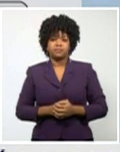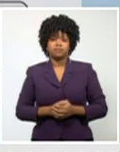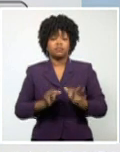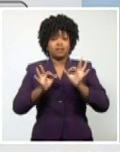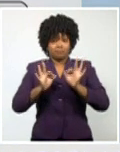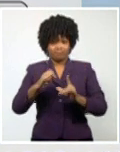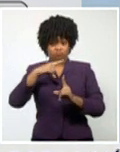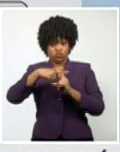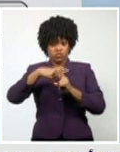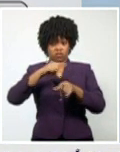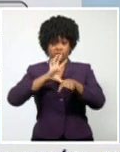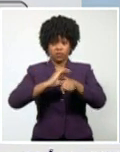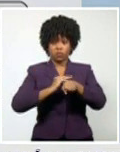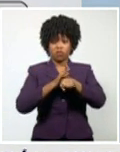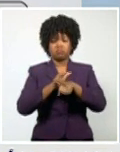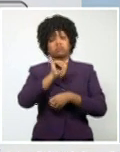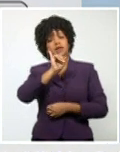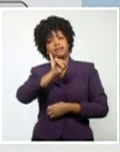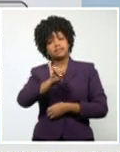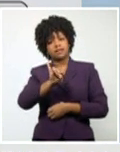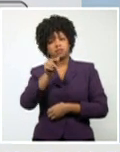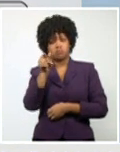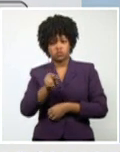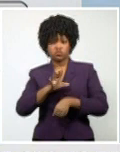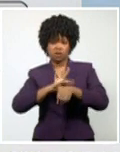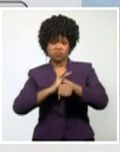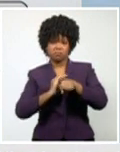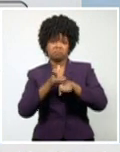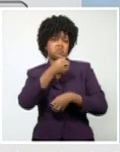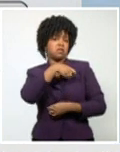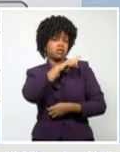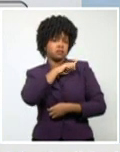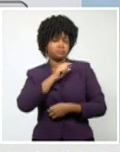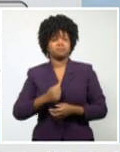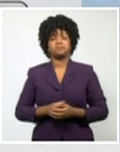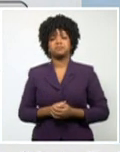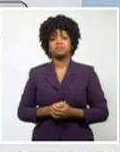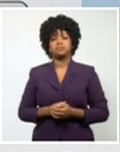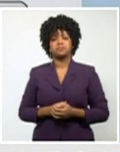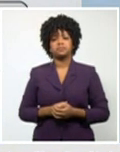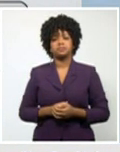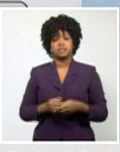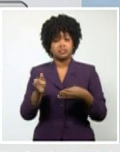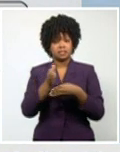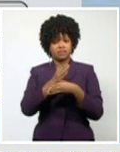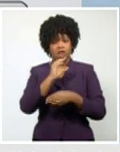resultaron positivas 6 muestras en el día de ayer. Esto representa el